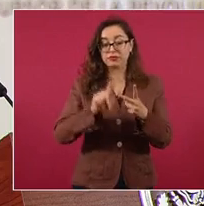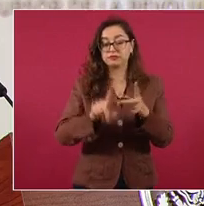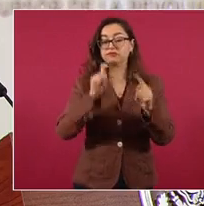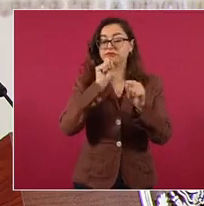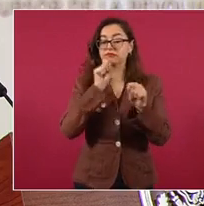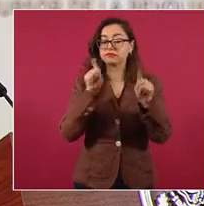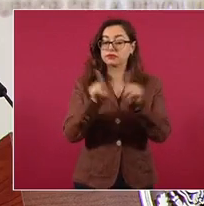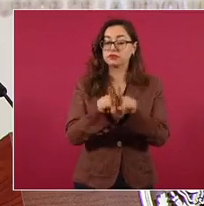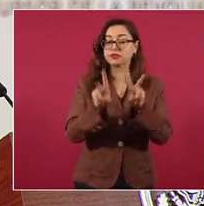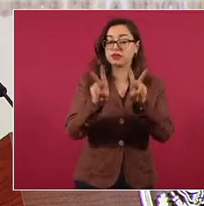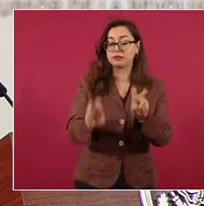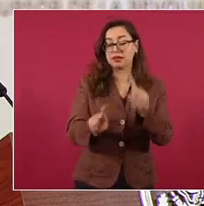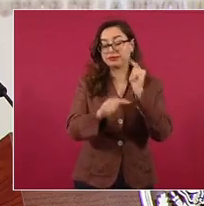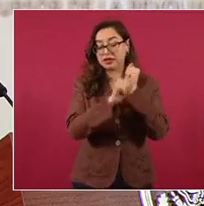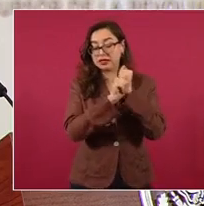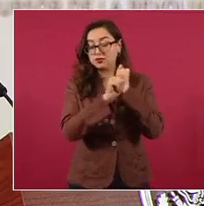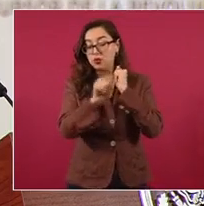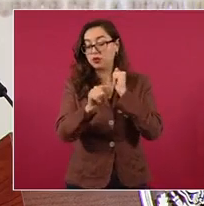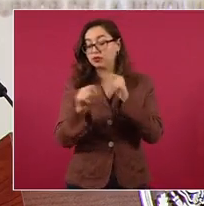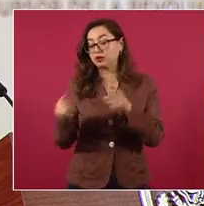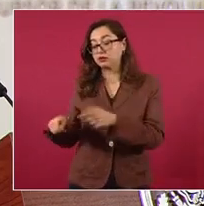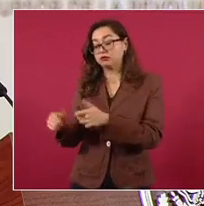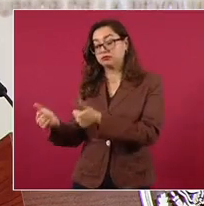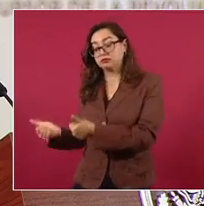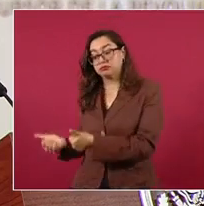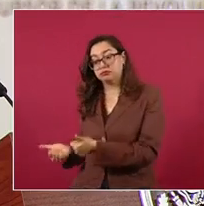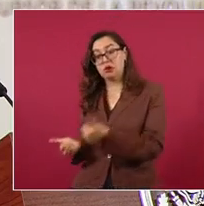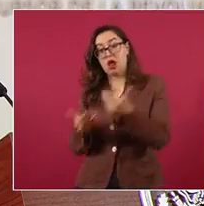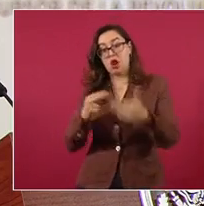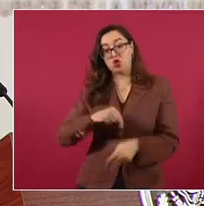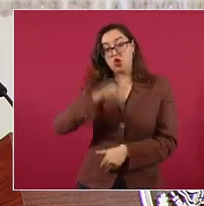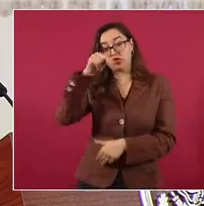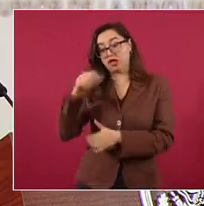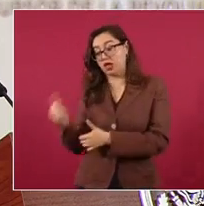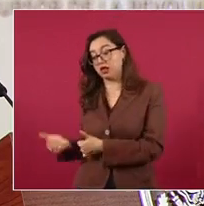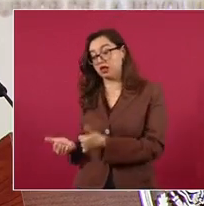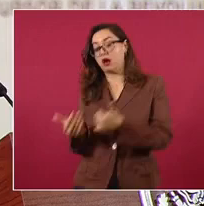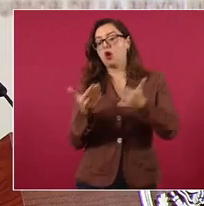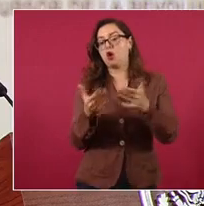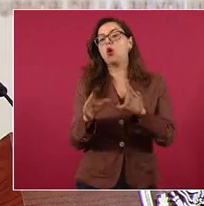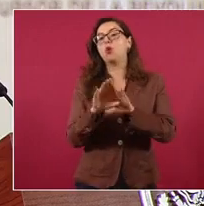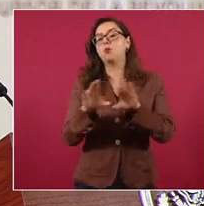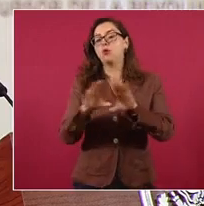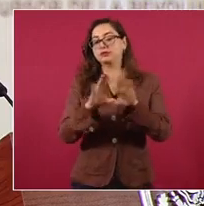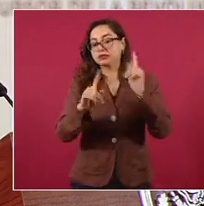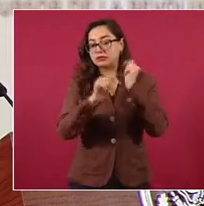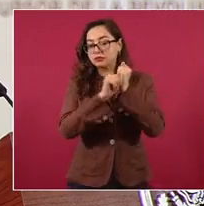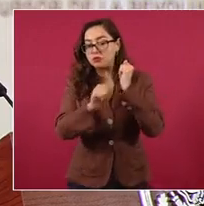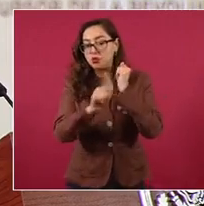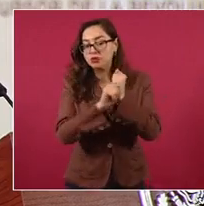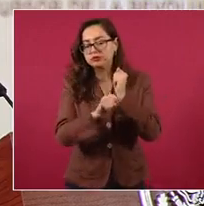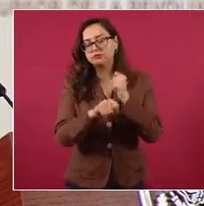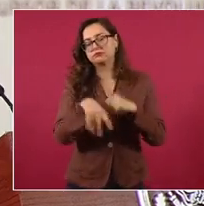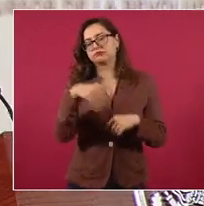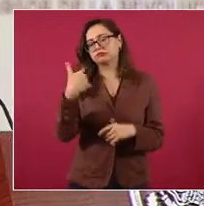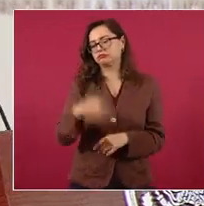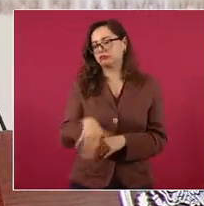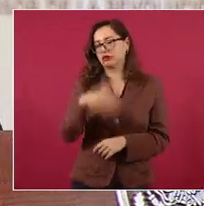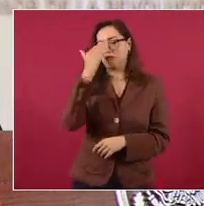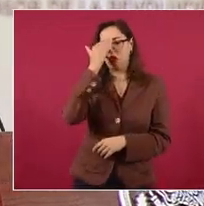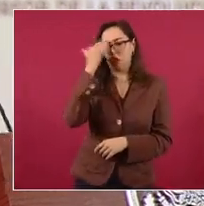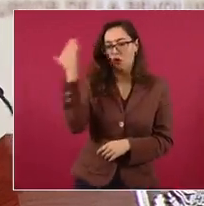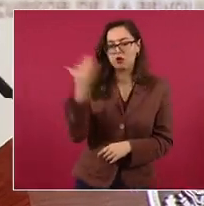Ayer en la mañana, en la reunión de seguridad, hablamos de eso, y hay la instrucción de